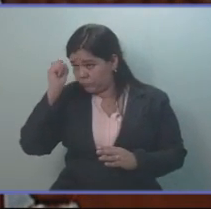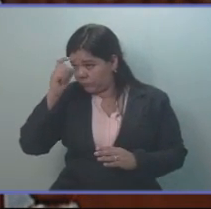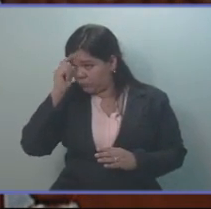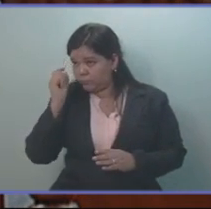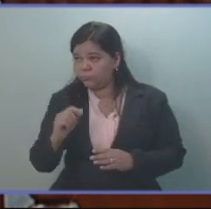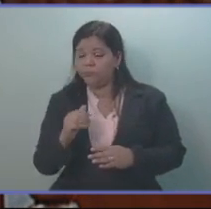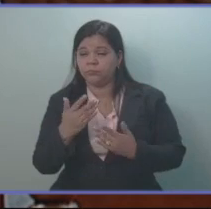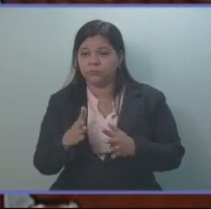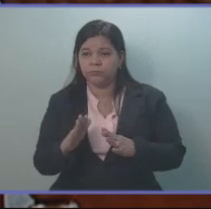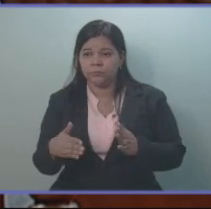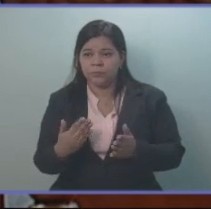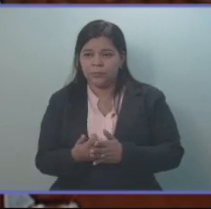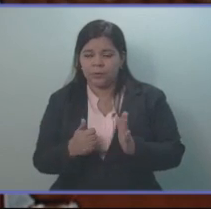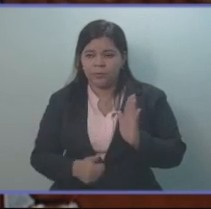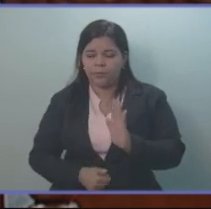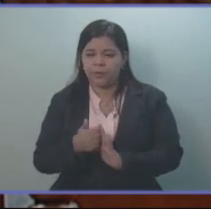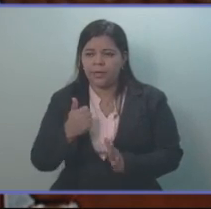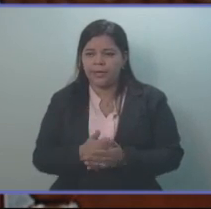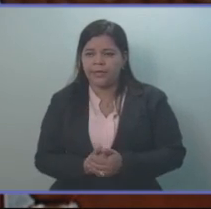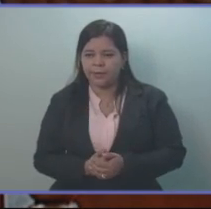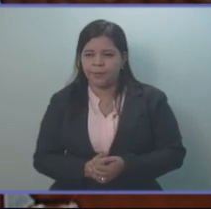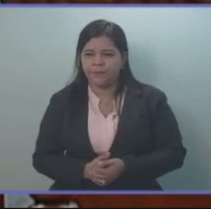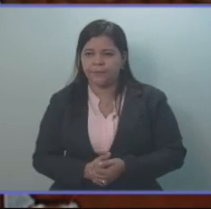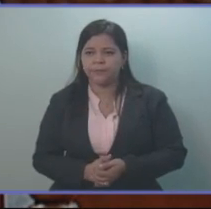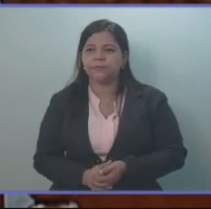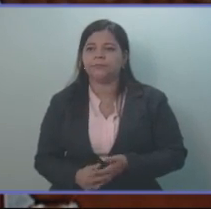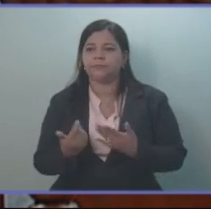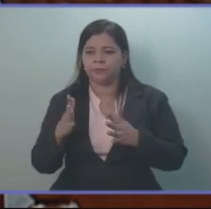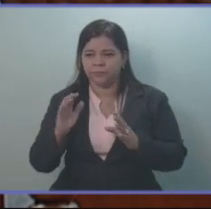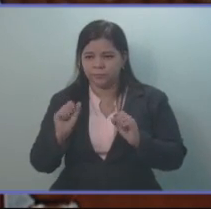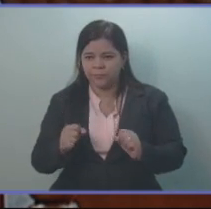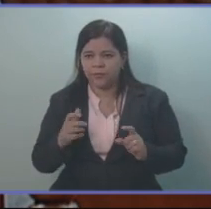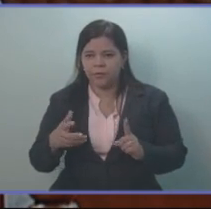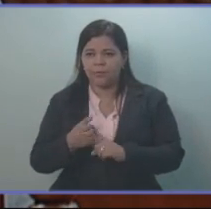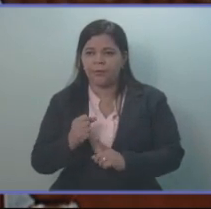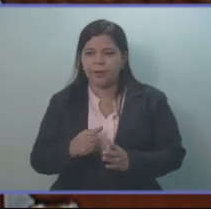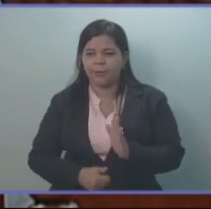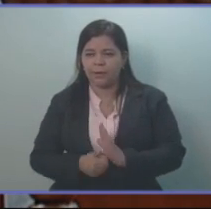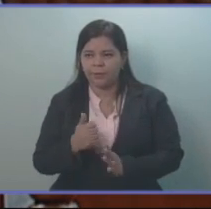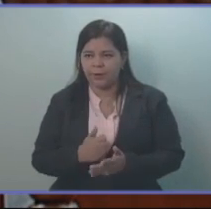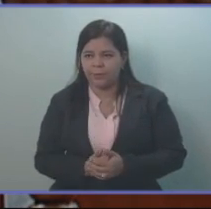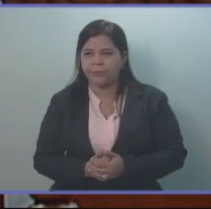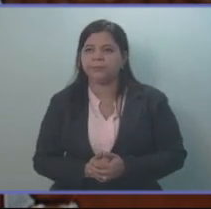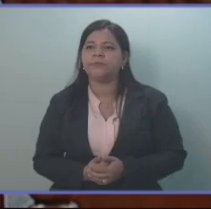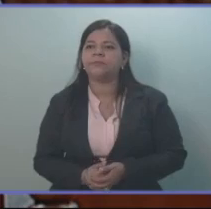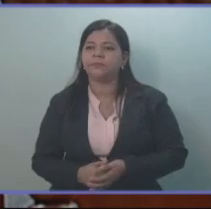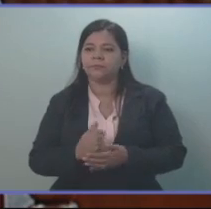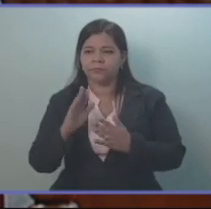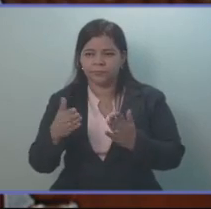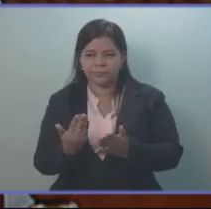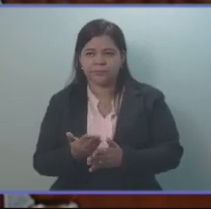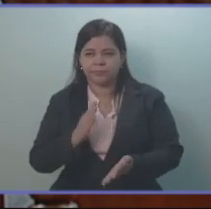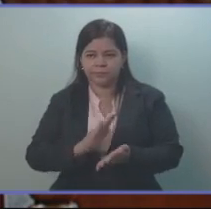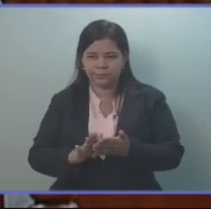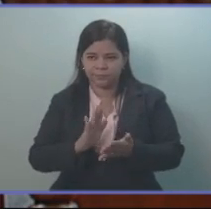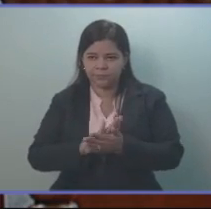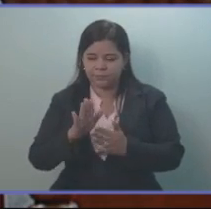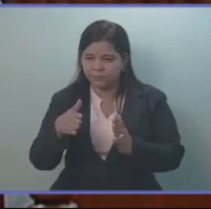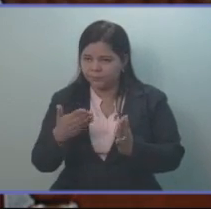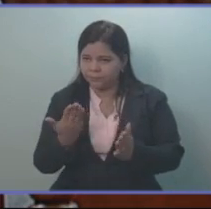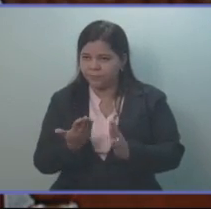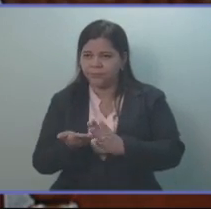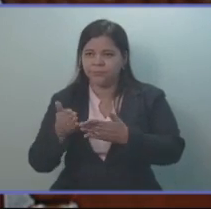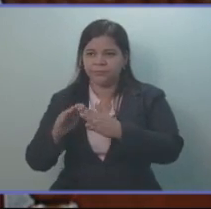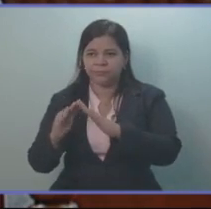habitacional mediante el movimiento cooperativo, a fin de poder otorgar subsidios y financiamientos a las cooperativas de